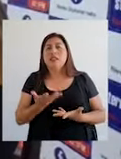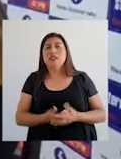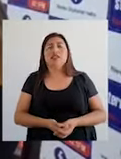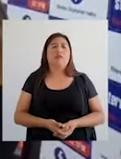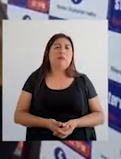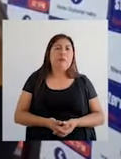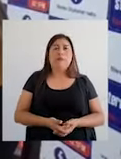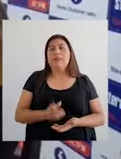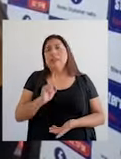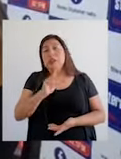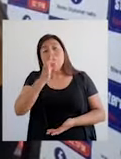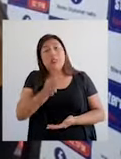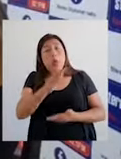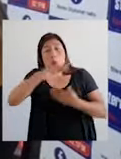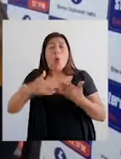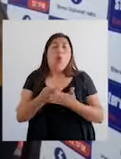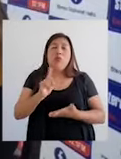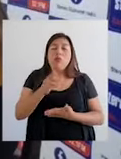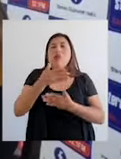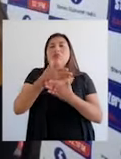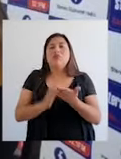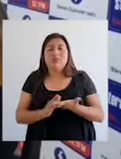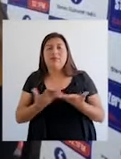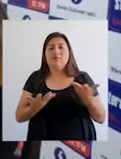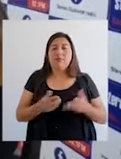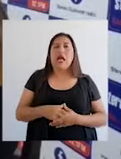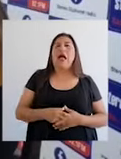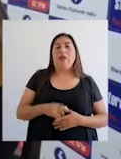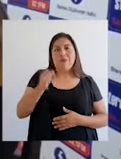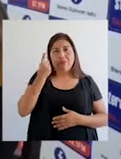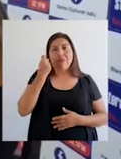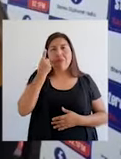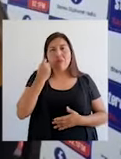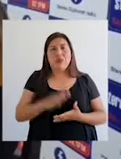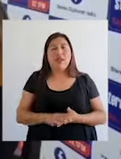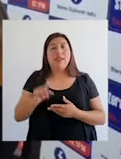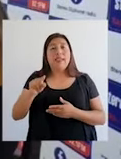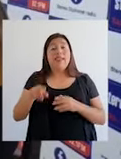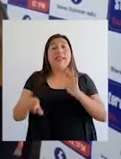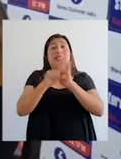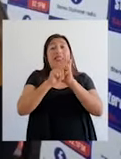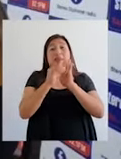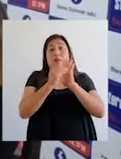deseados. No. Justamente se están dando a partir de la política que se dictó en julio del año pasado. Determinada la